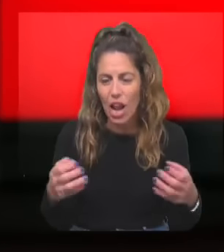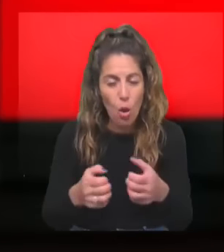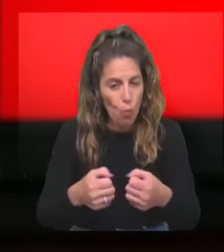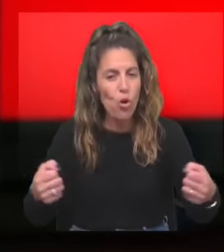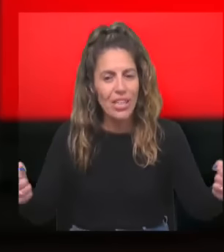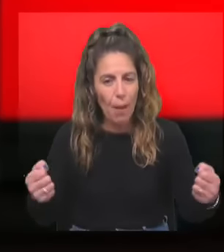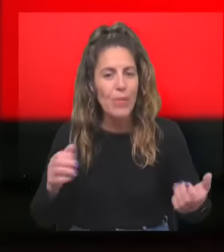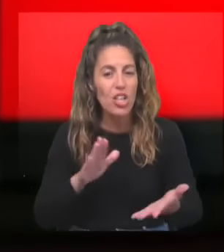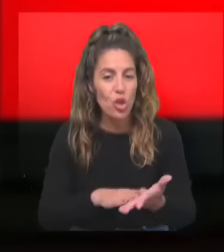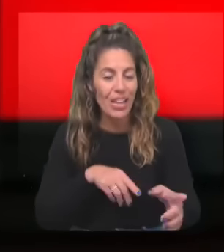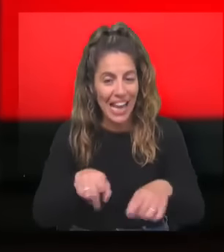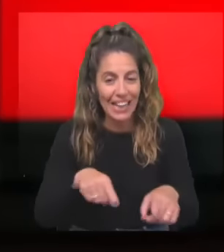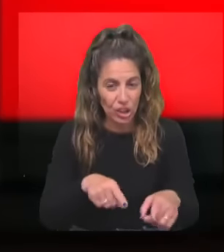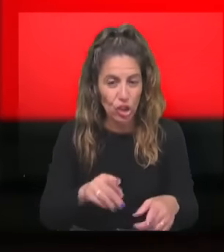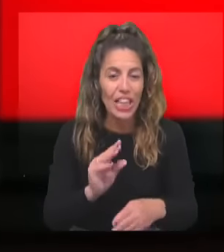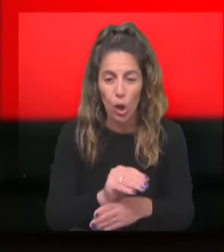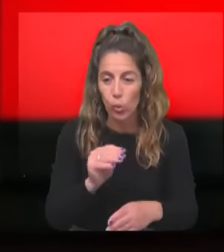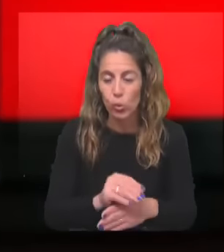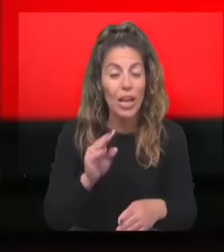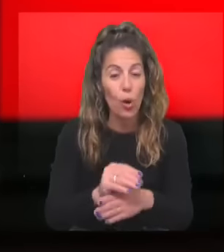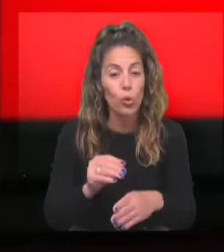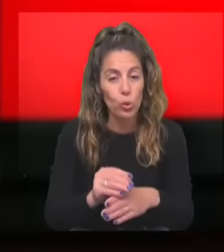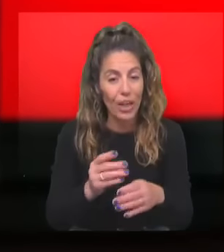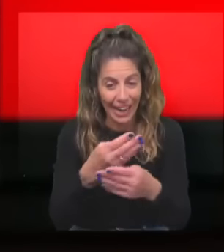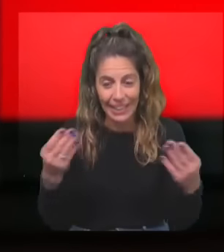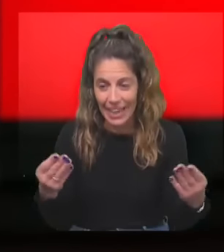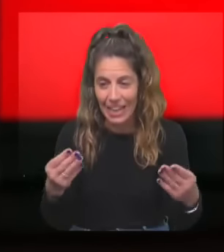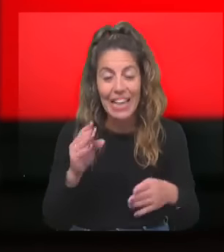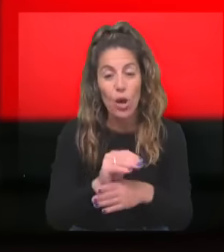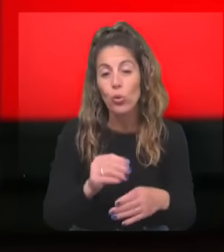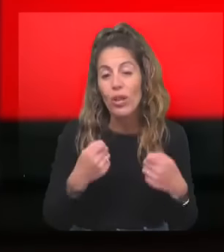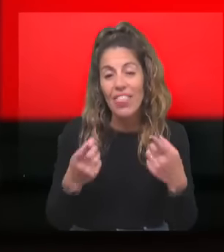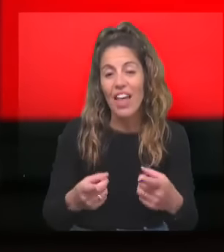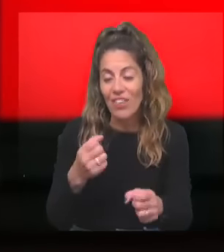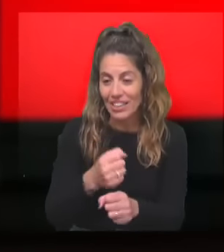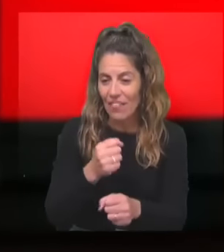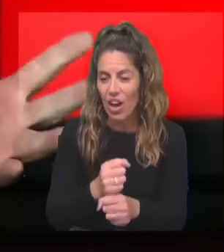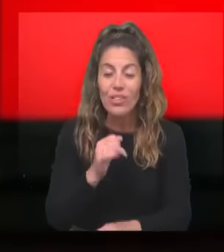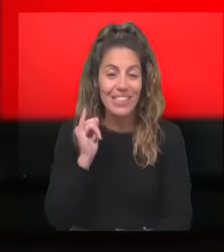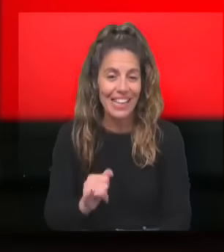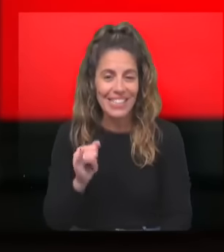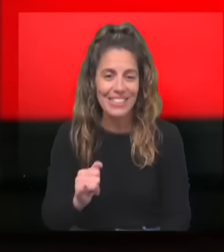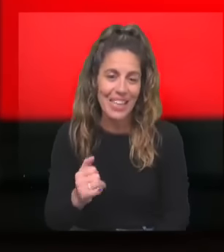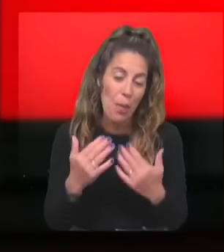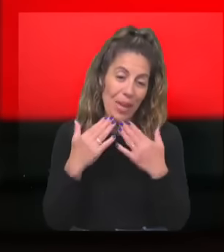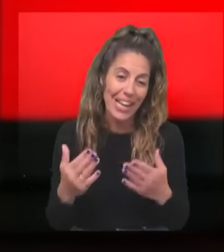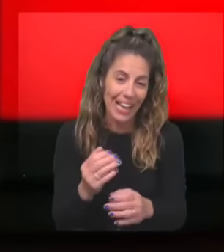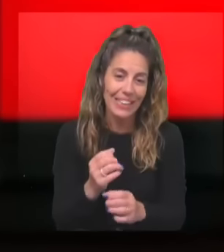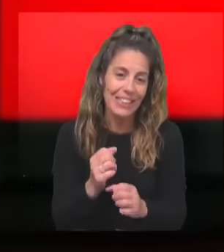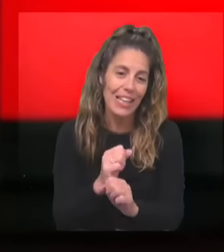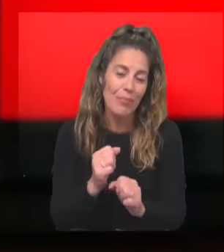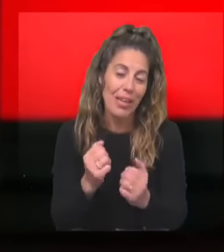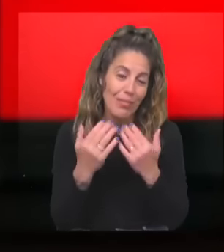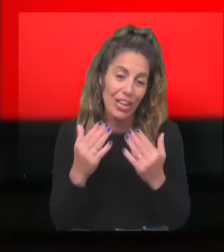la gestión, la cultura en general, ¿no? La cultura de trabajo, digamos, como sí, esa. Sí, sí. Así que sí, la verdad que me encanta poder